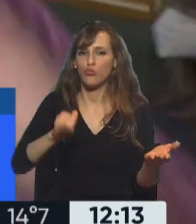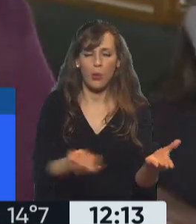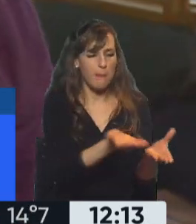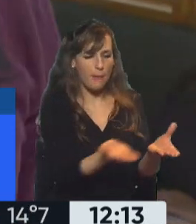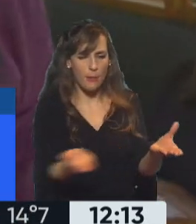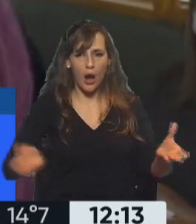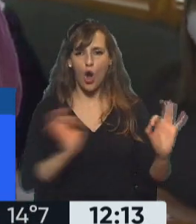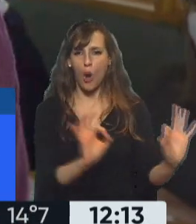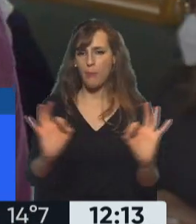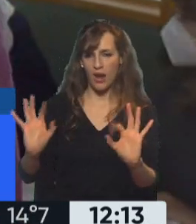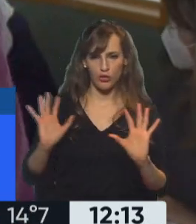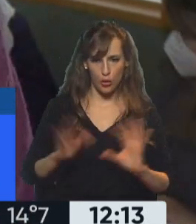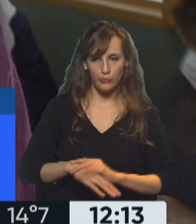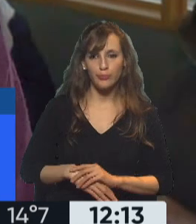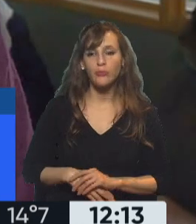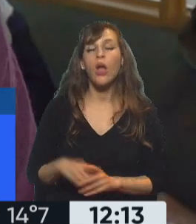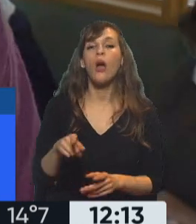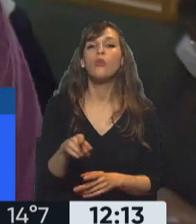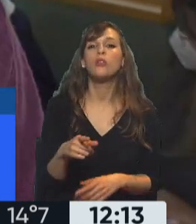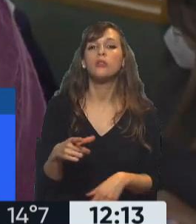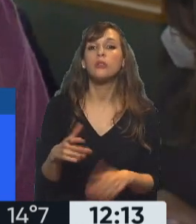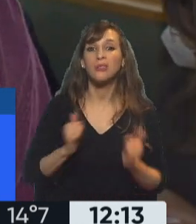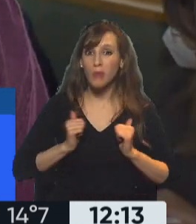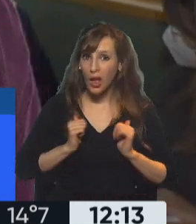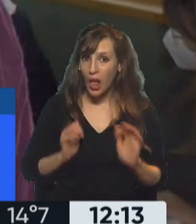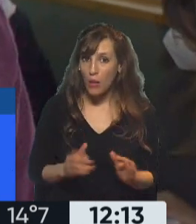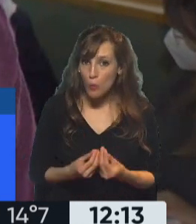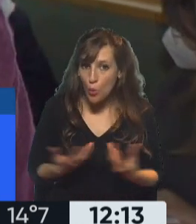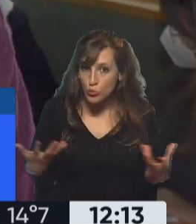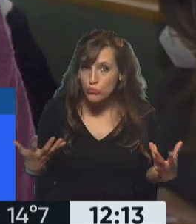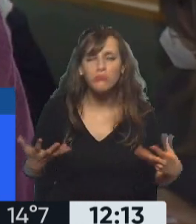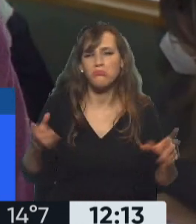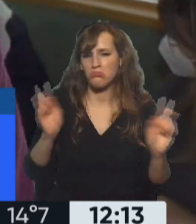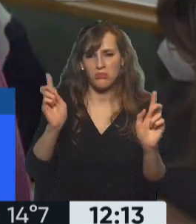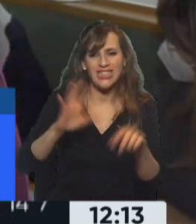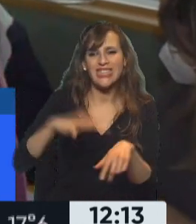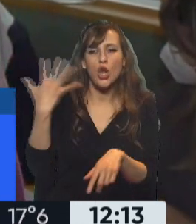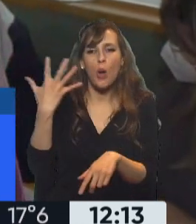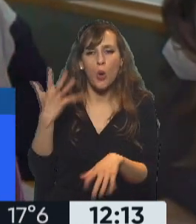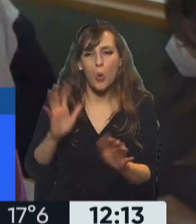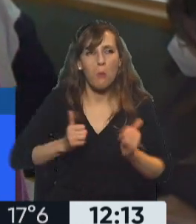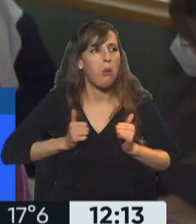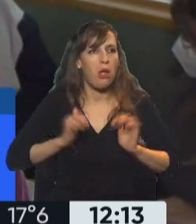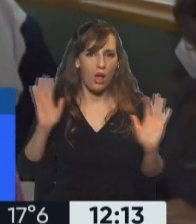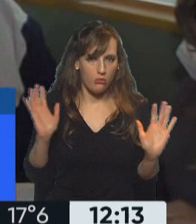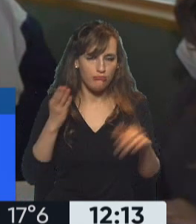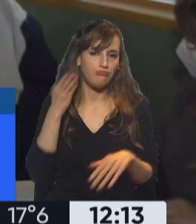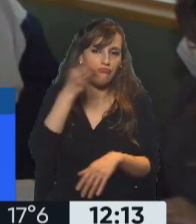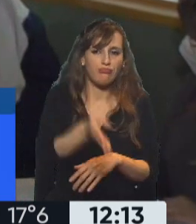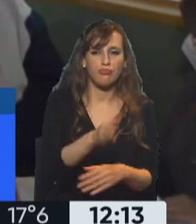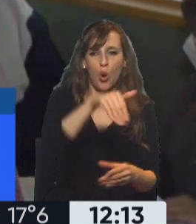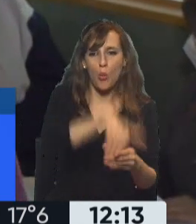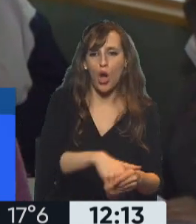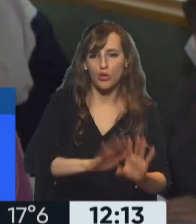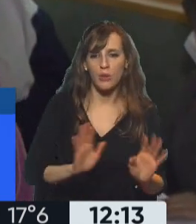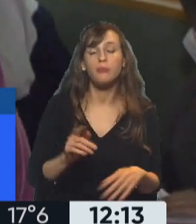qué quedaríamos. Ajá, ¿y tuvo que esperar mucho tiempo para la votación? No, 5 minutitos. Ajá. ¿Y adentro del cuarto oscuro, cómo está todo dispuesto con